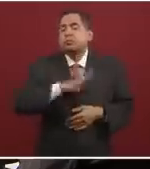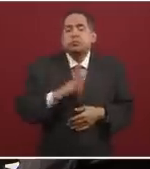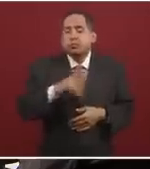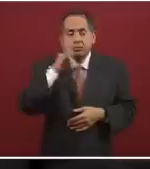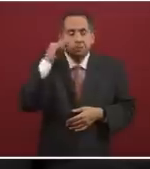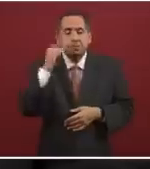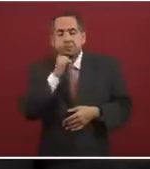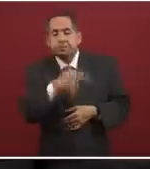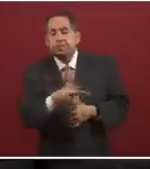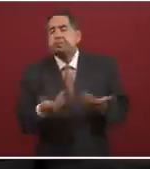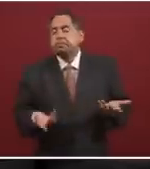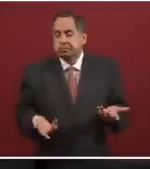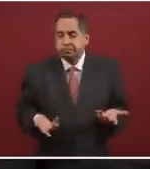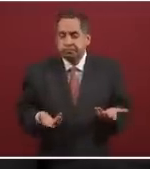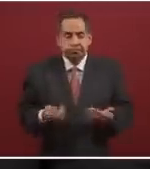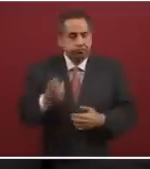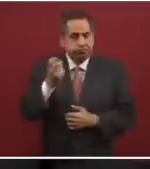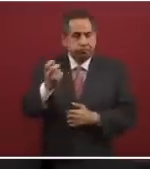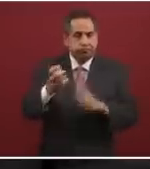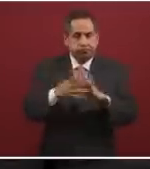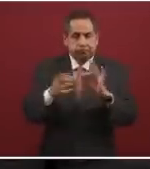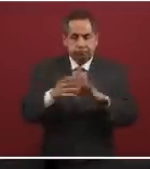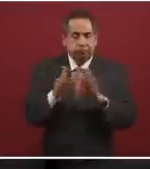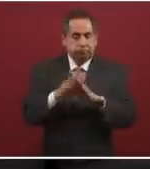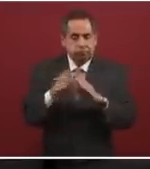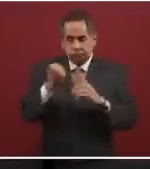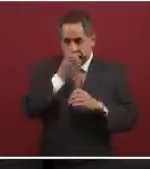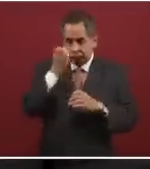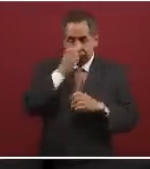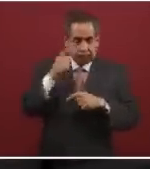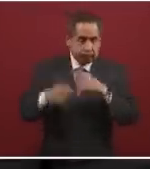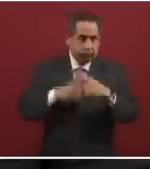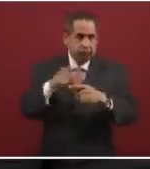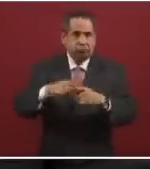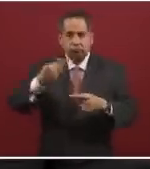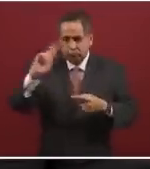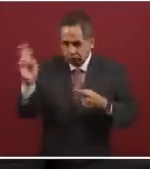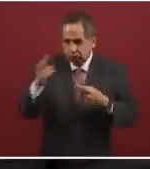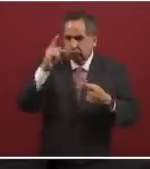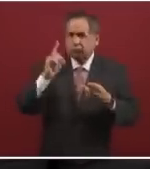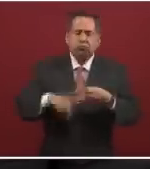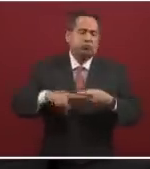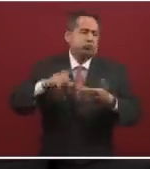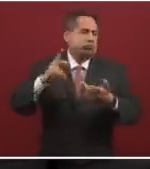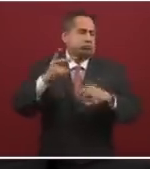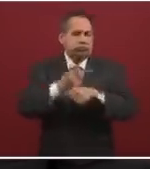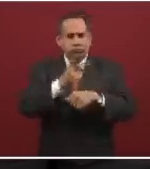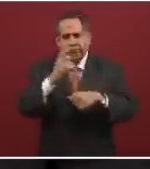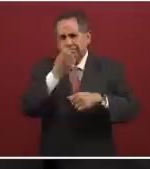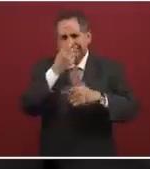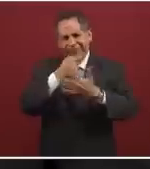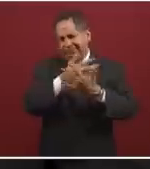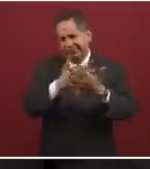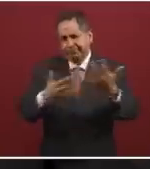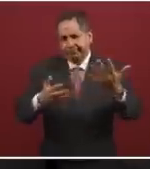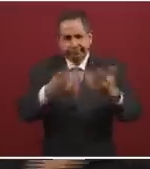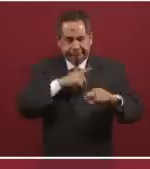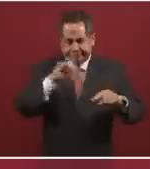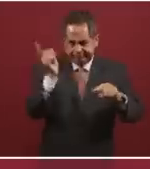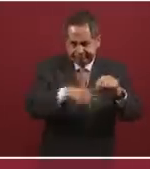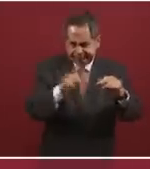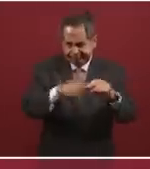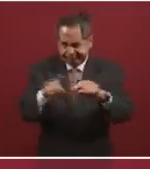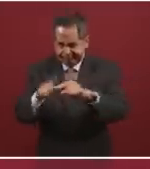Y esto en escuelas, en universidades, o sea, tenemos que limpiar